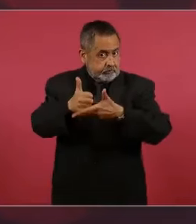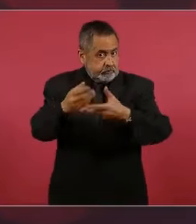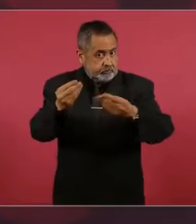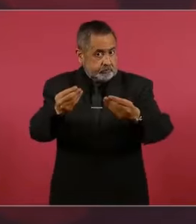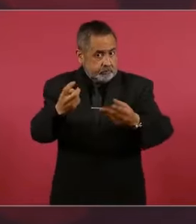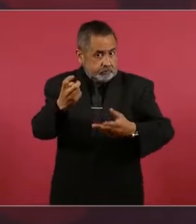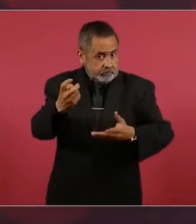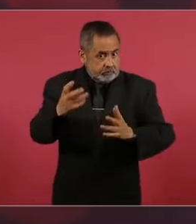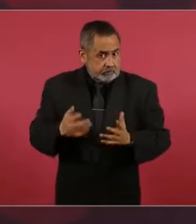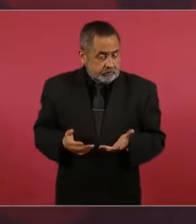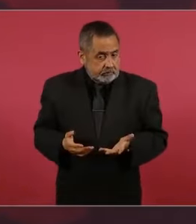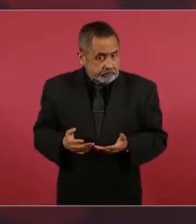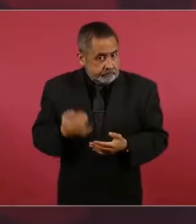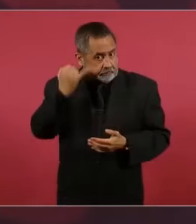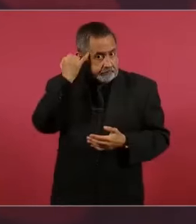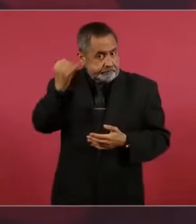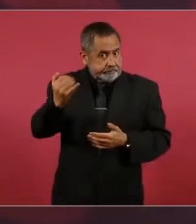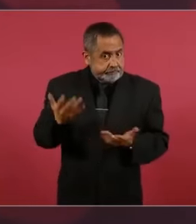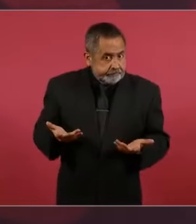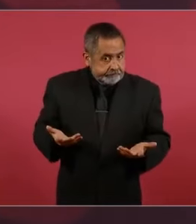Porque si no, imagínense